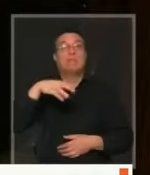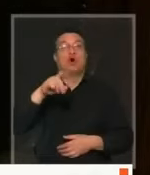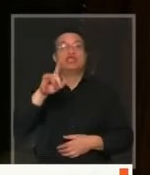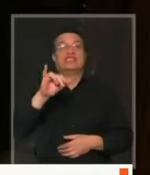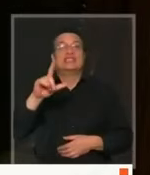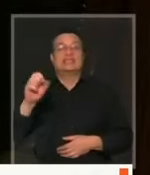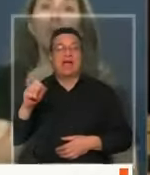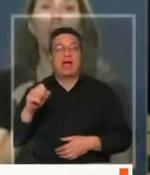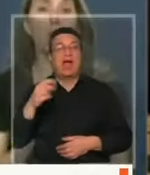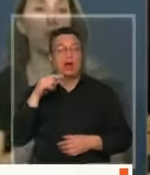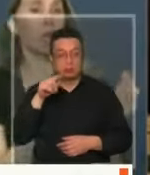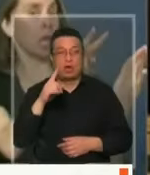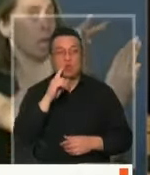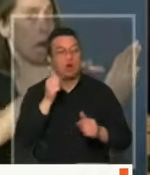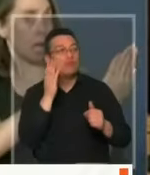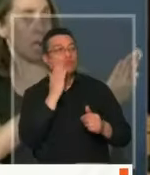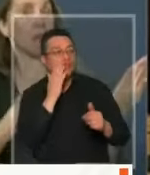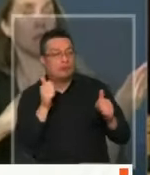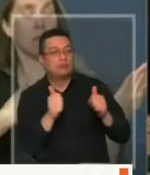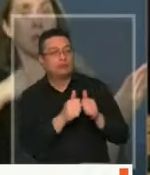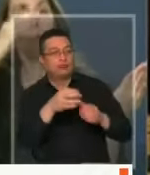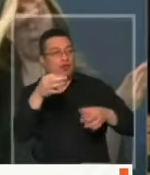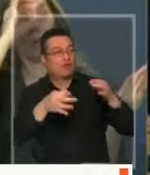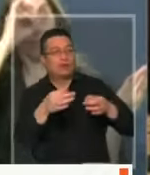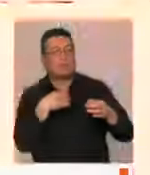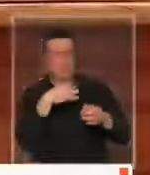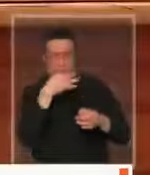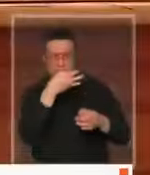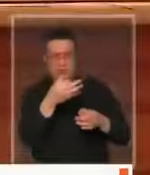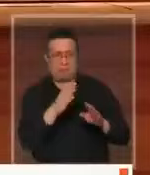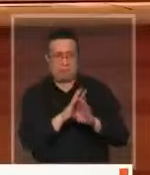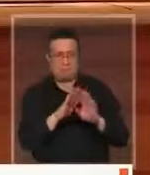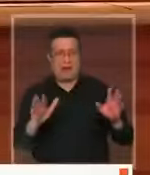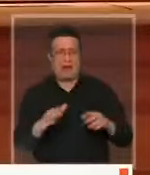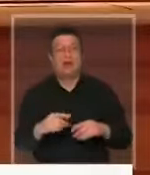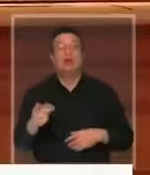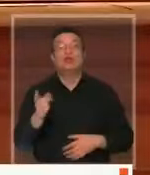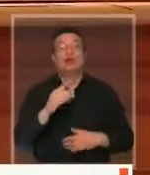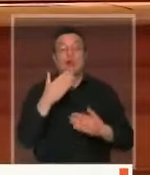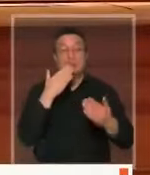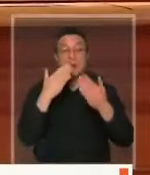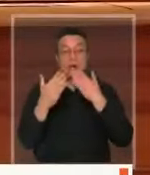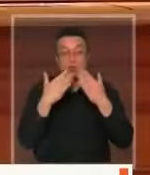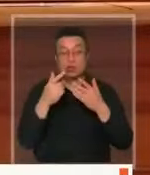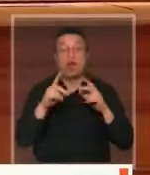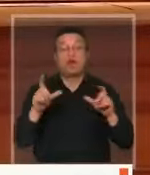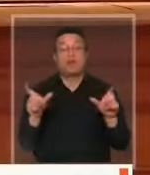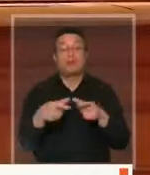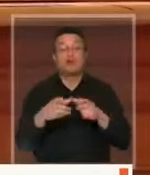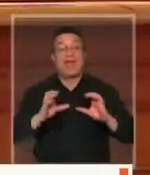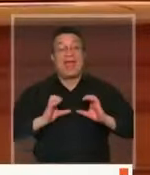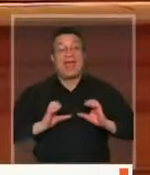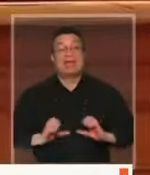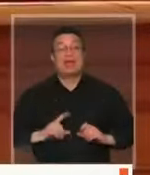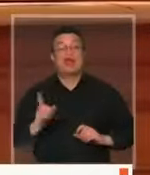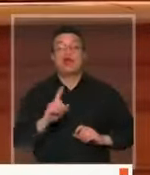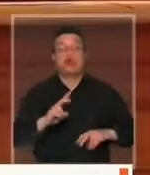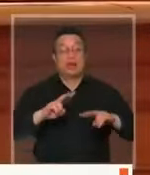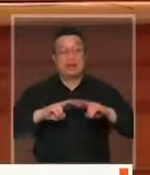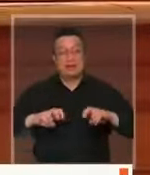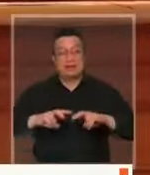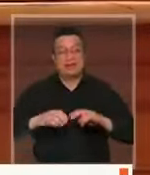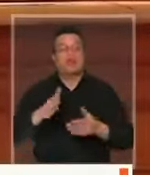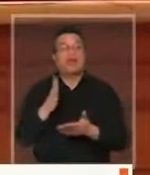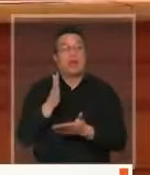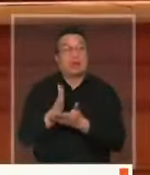considera cercano a la magistrada, pues le pareció impropio el mensaje. Y no se habló de comisión de ética, sino que de una investigación